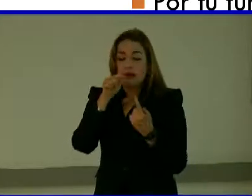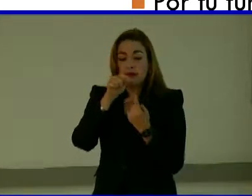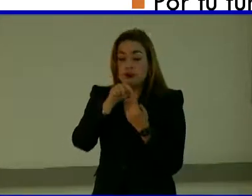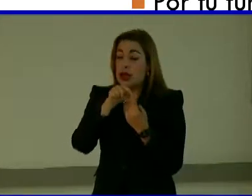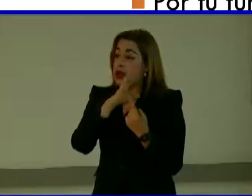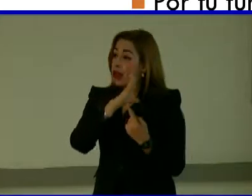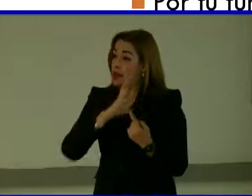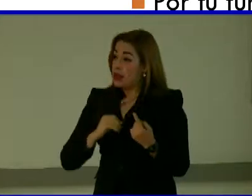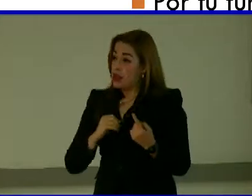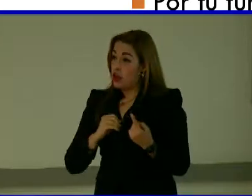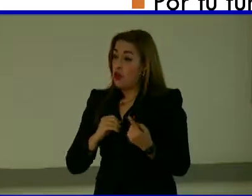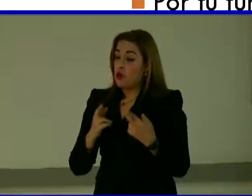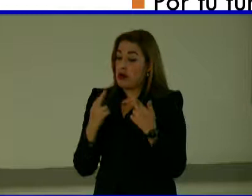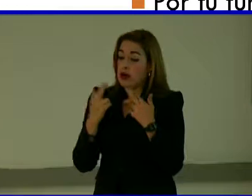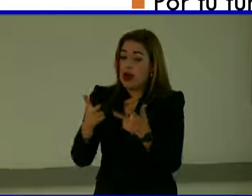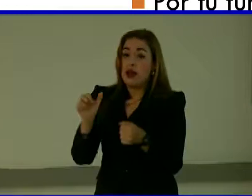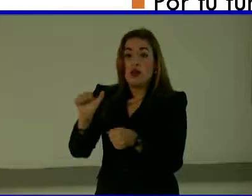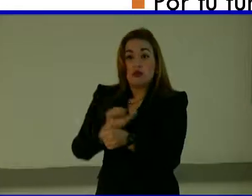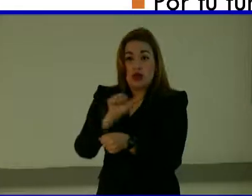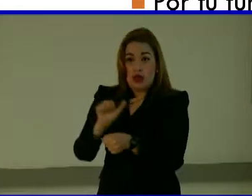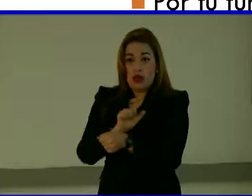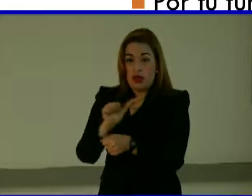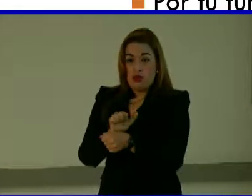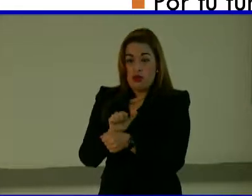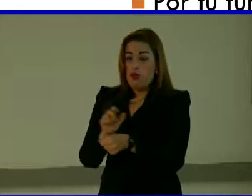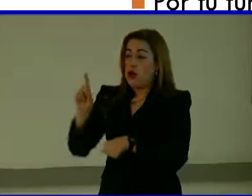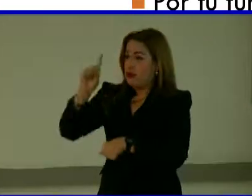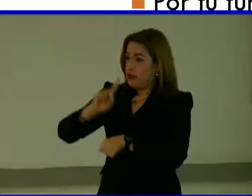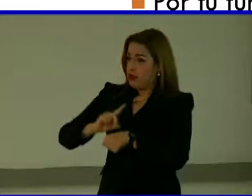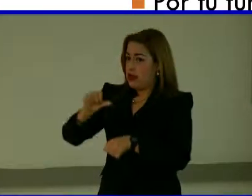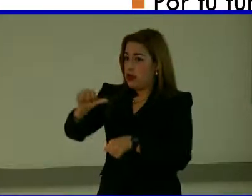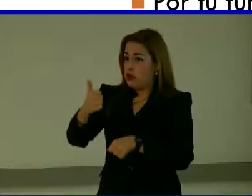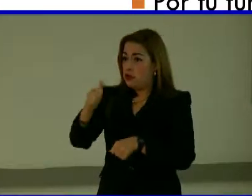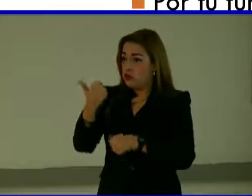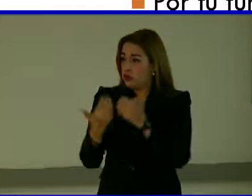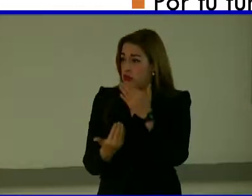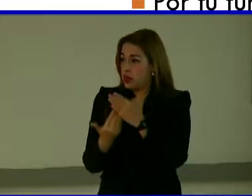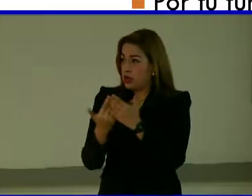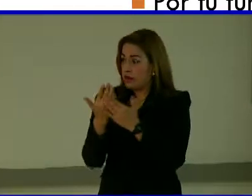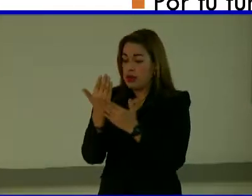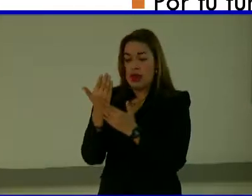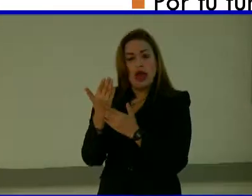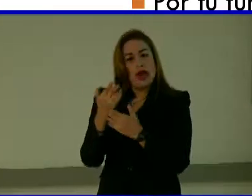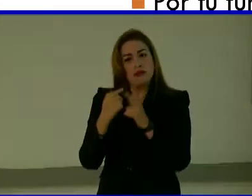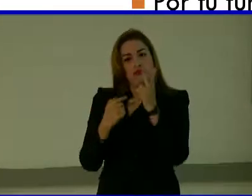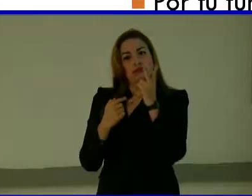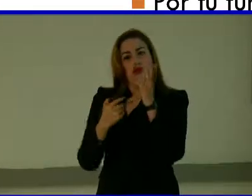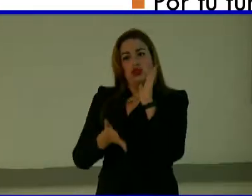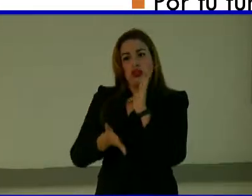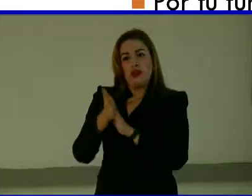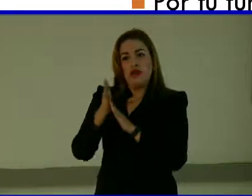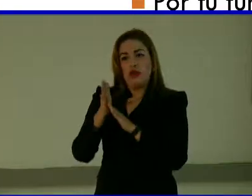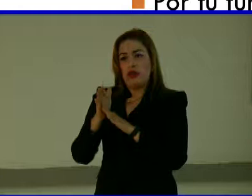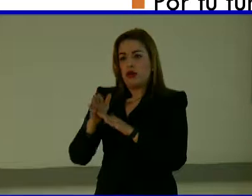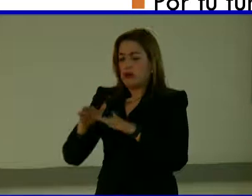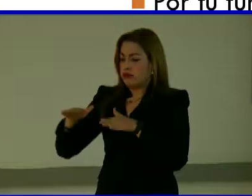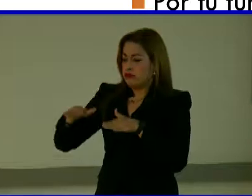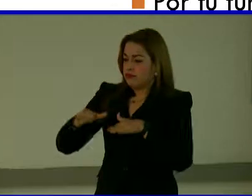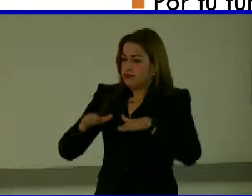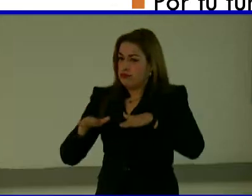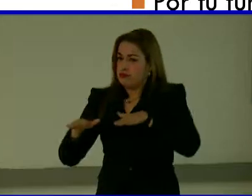carro y durante el día a las 11 de la mañana se fueron a echar carreras con un